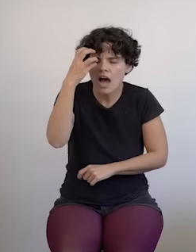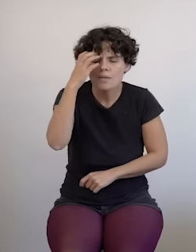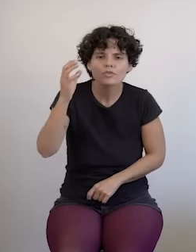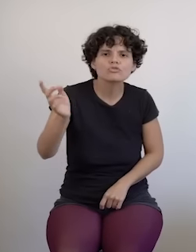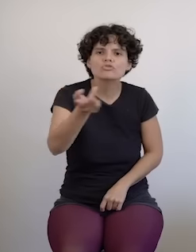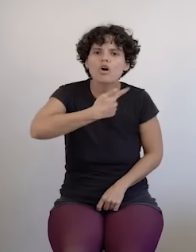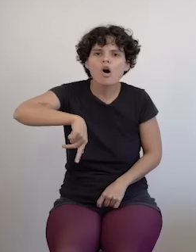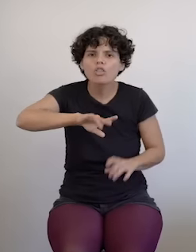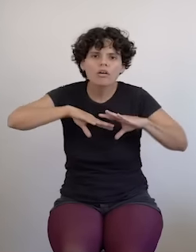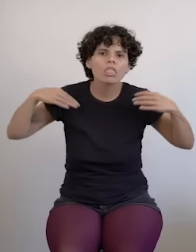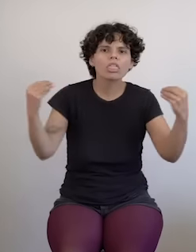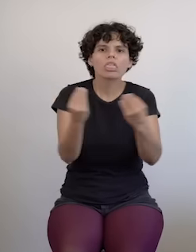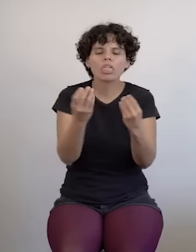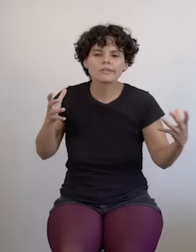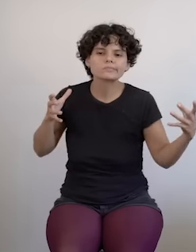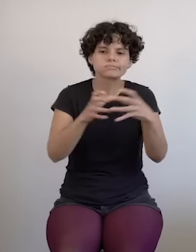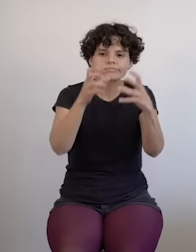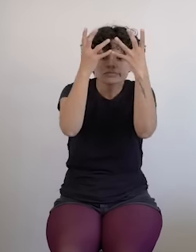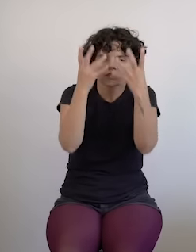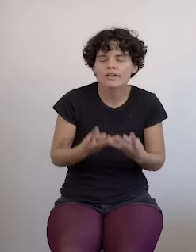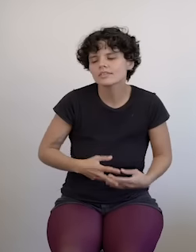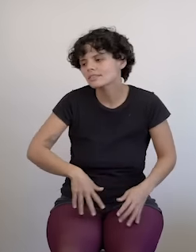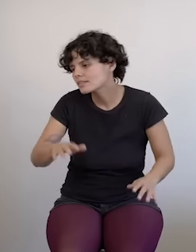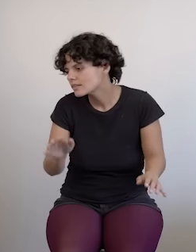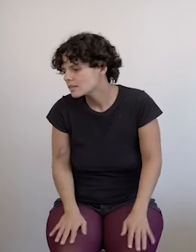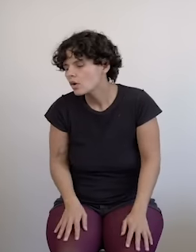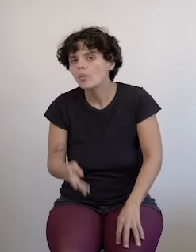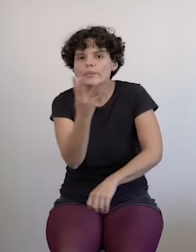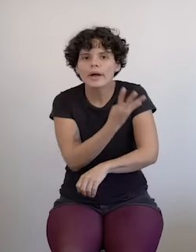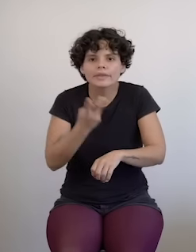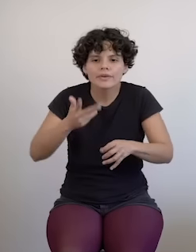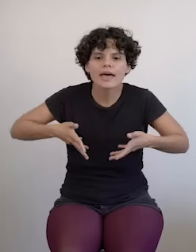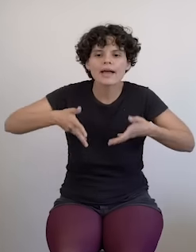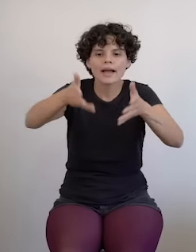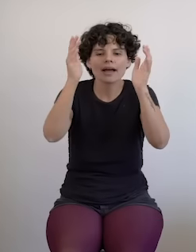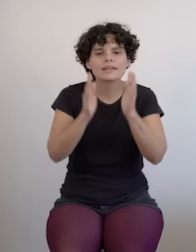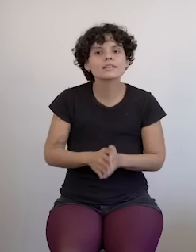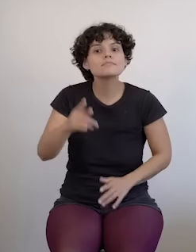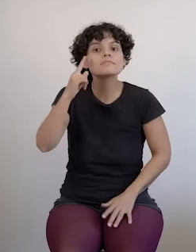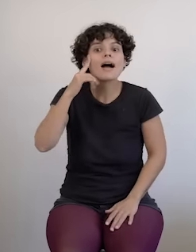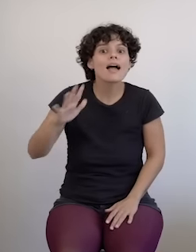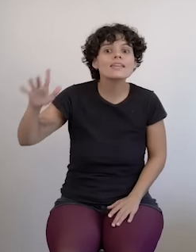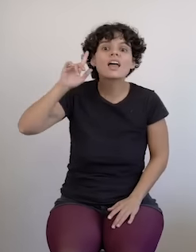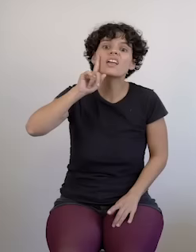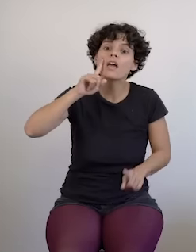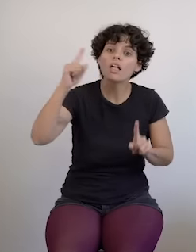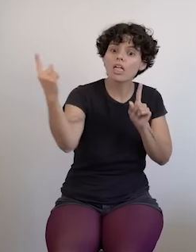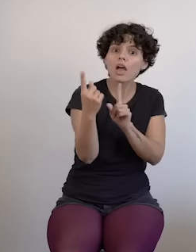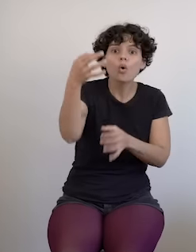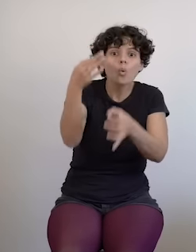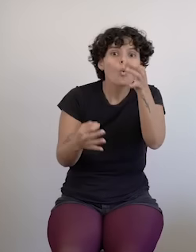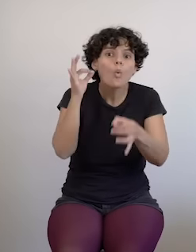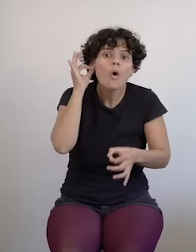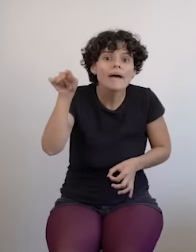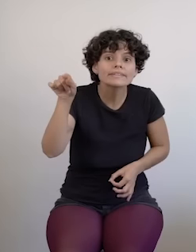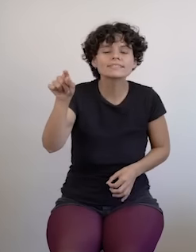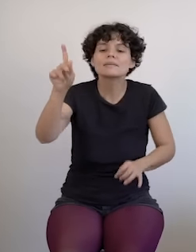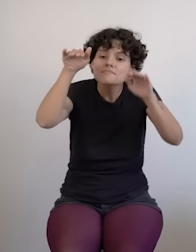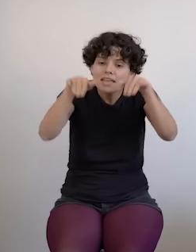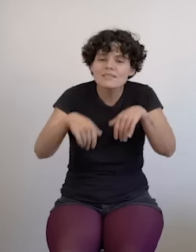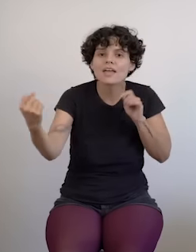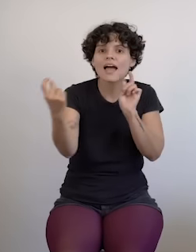sapo. Y nos vamos en cana. Y yo llevo 4 horas en la calle y adivina dónde llego, a qué juzgado llego. Jacqueline Nash.